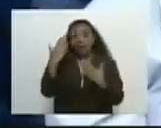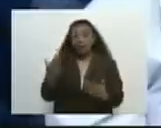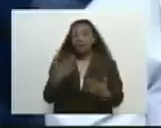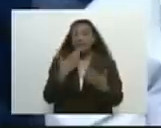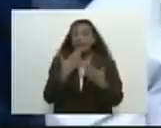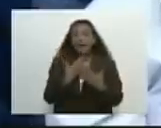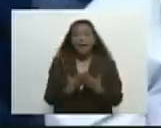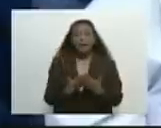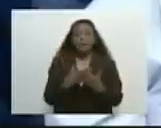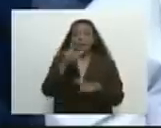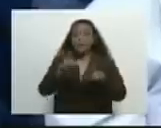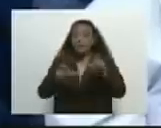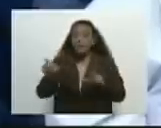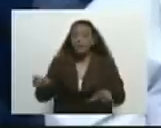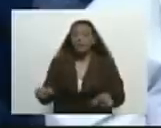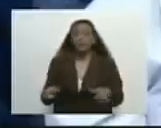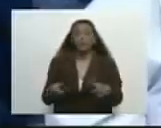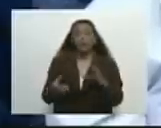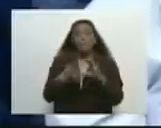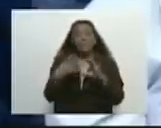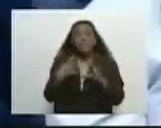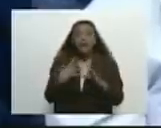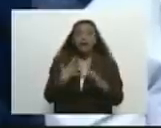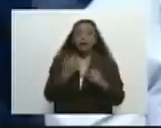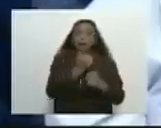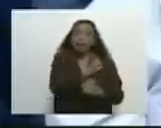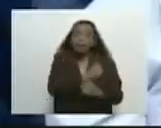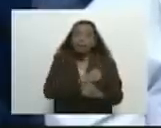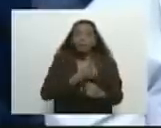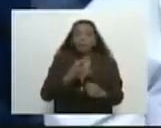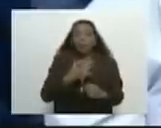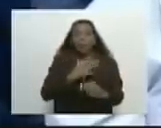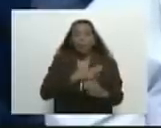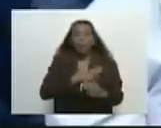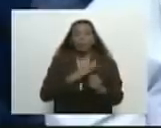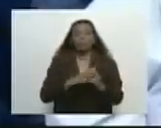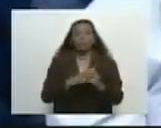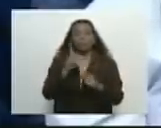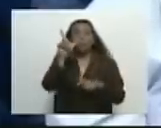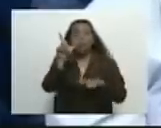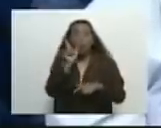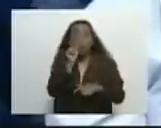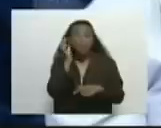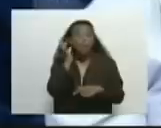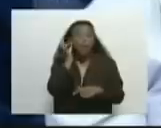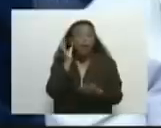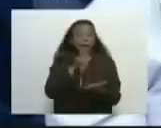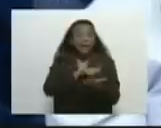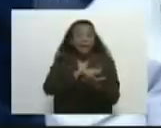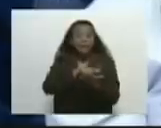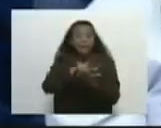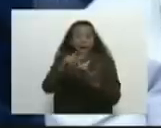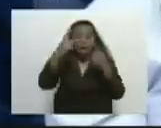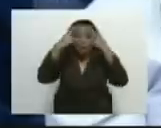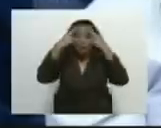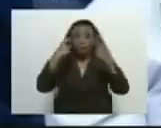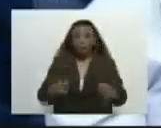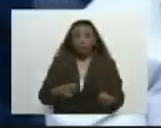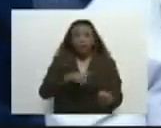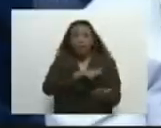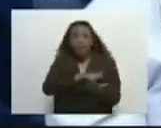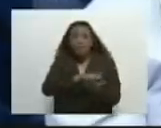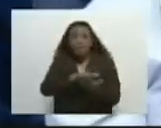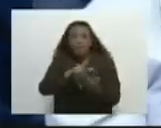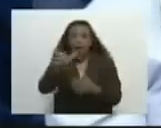con nosotros que somos caballeros y damas del aire, los soldados de Bolívar y Chávez que todos los días